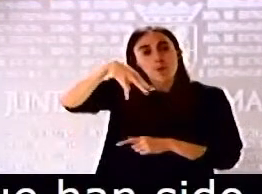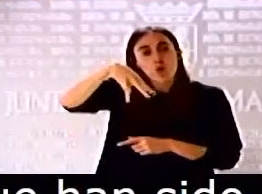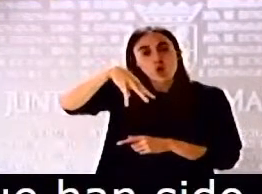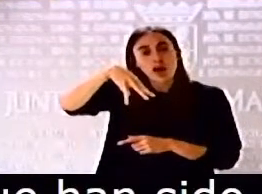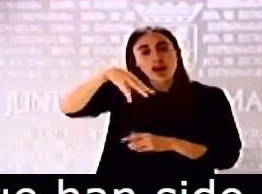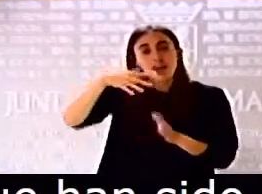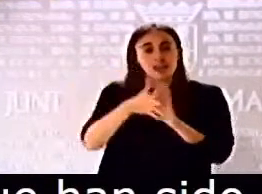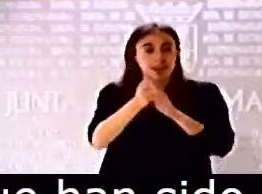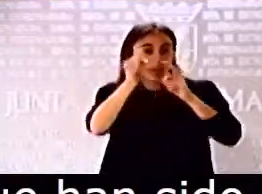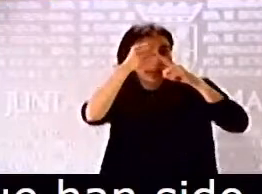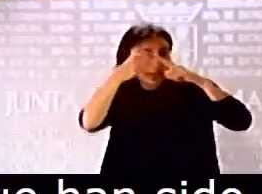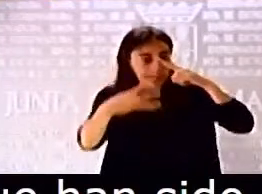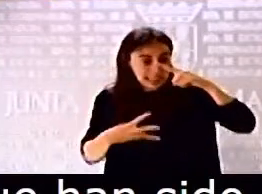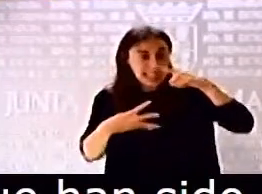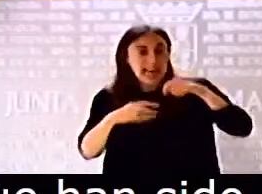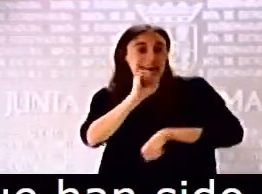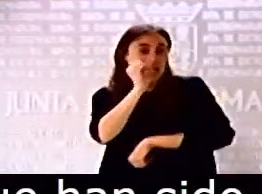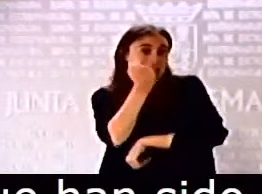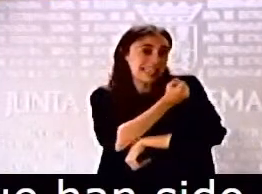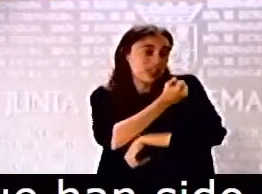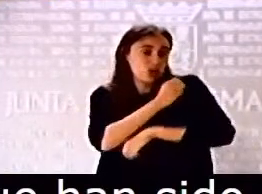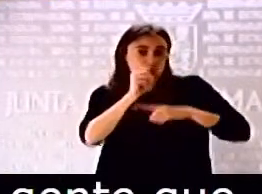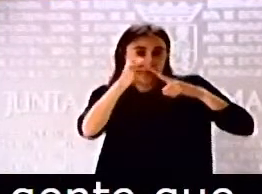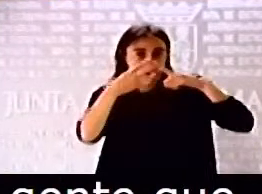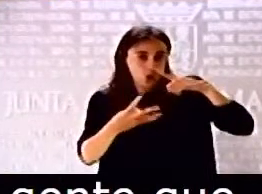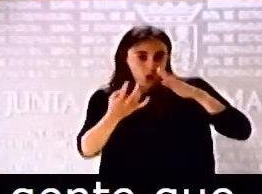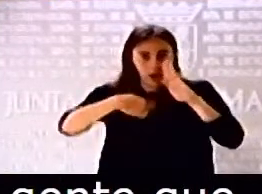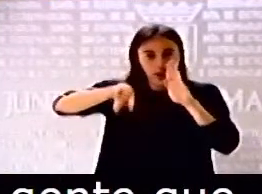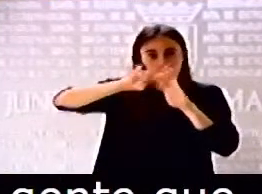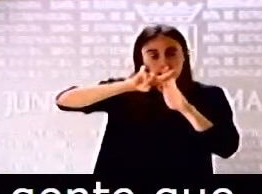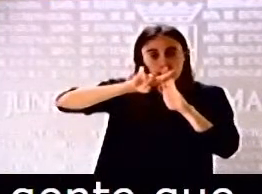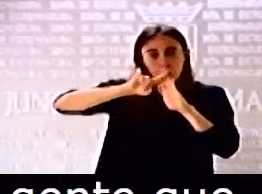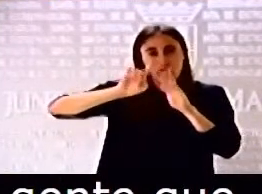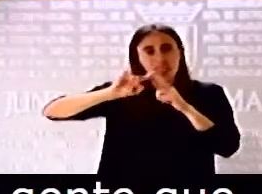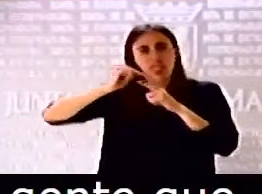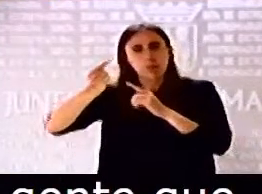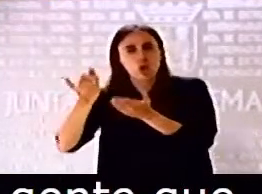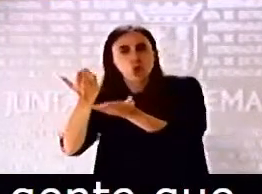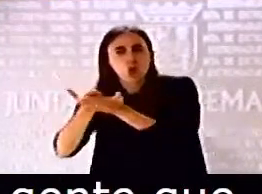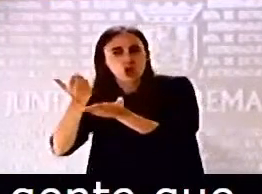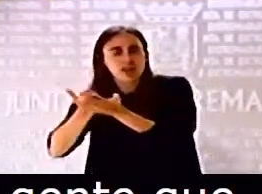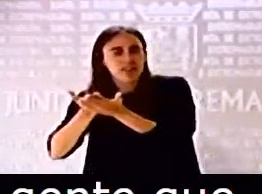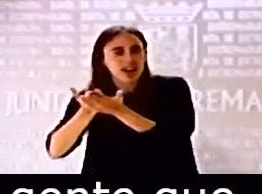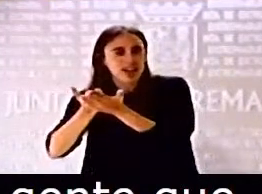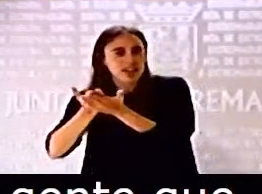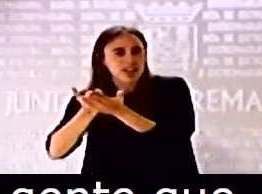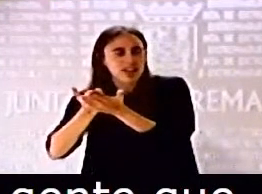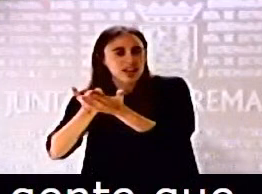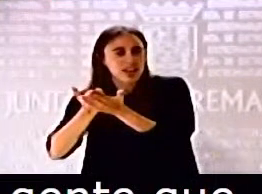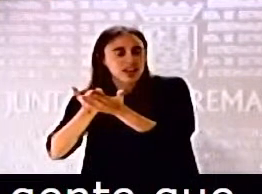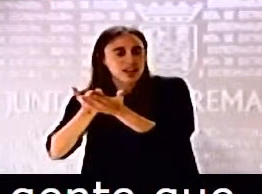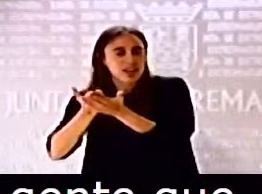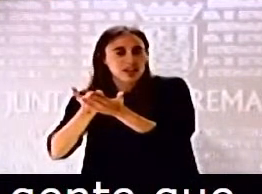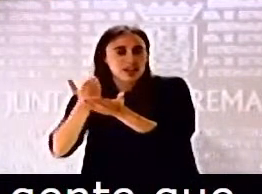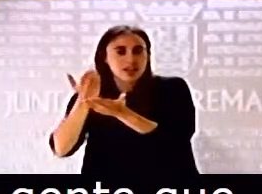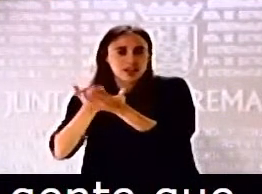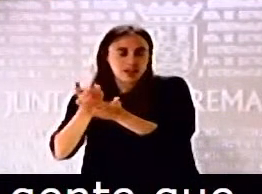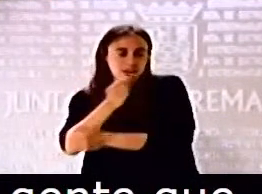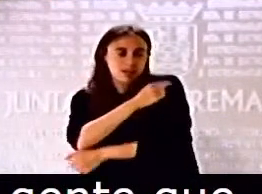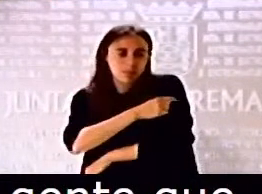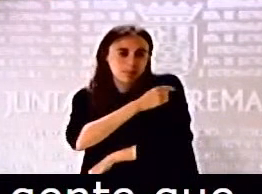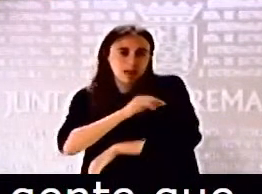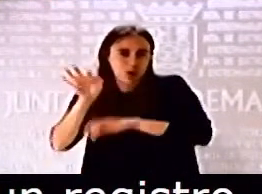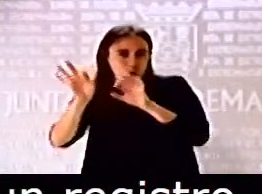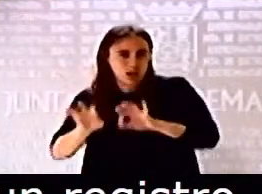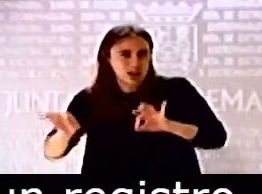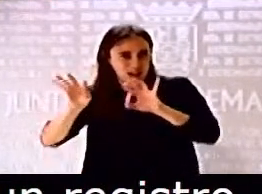en una lista, en un registro, pero ellos no tienen ningún justificante, ninguna acreditación que demuestre que tienen puesta esa vacuna.